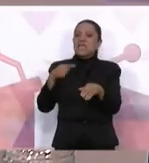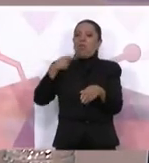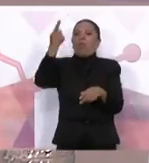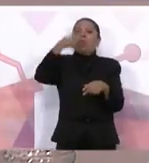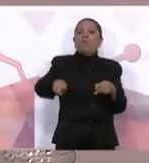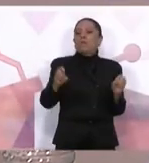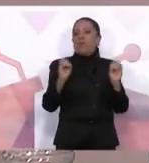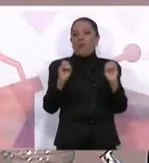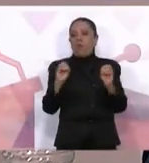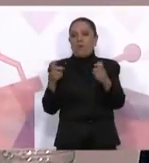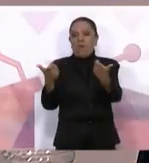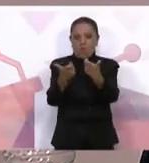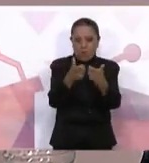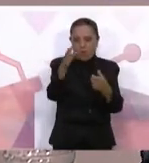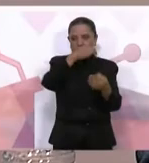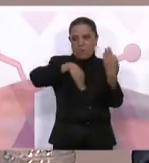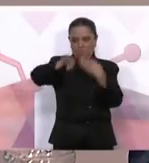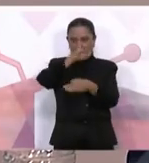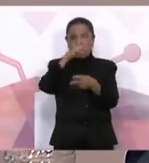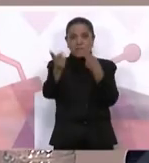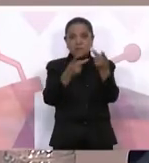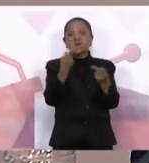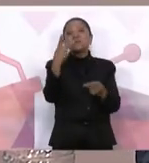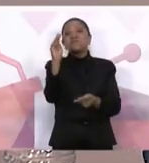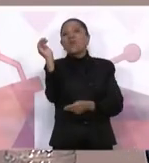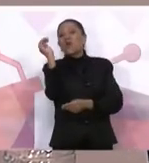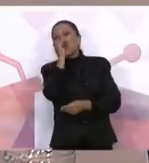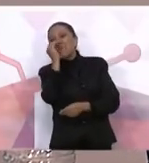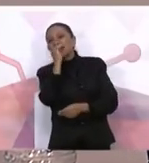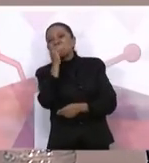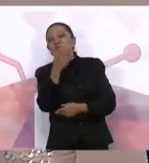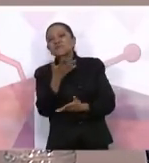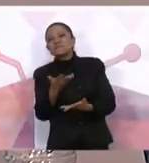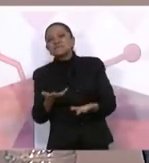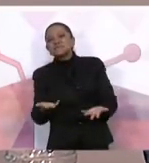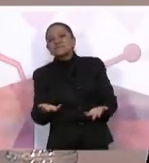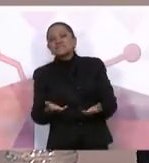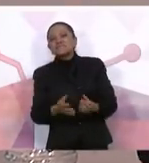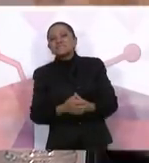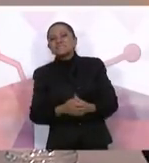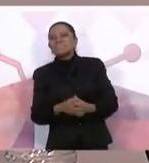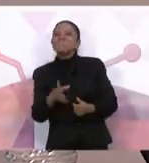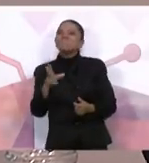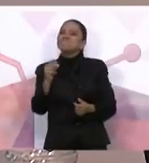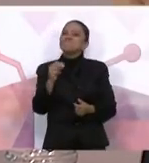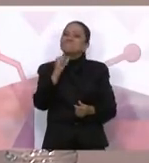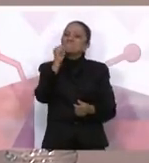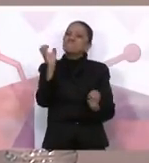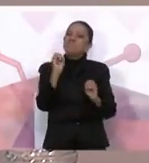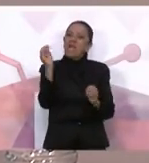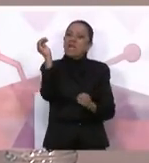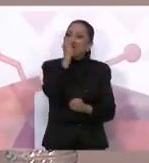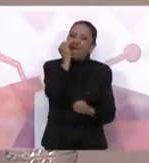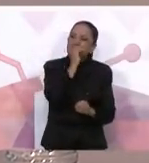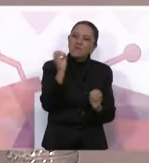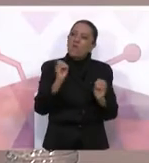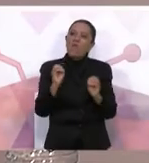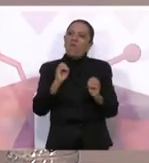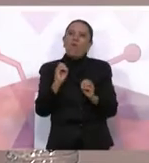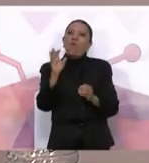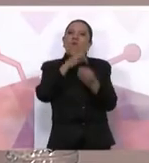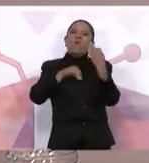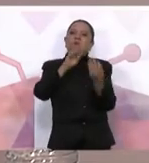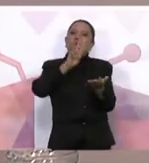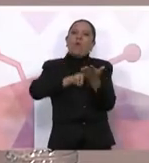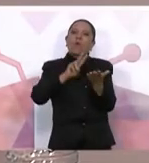la gratuidad no hay nada gratuito todo cuesta hay que ver de dónde tomamos ese recurso para poder asignar